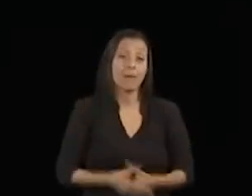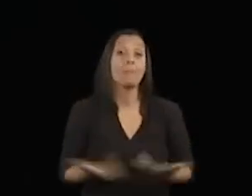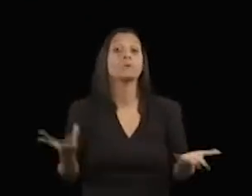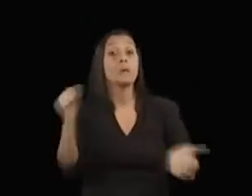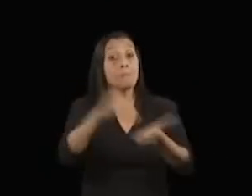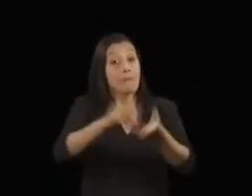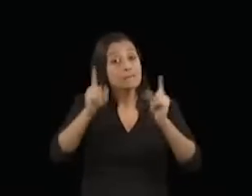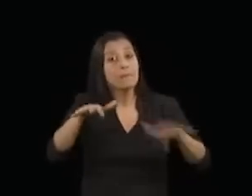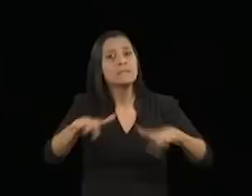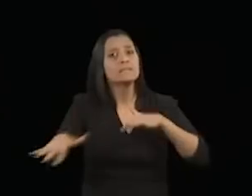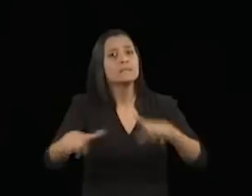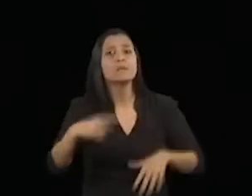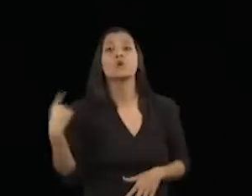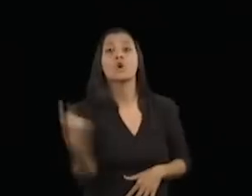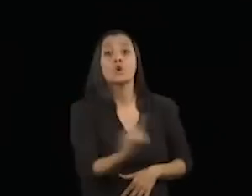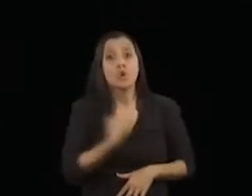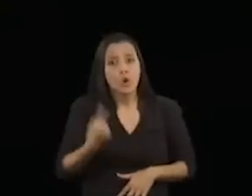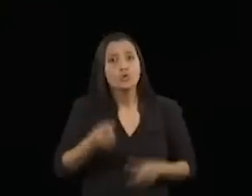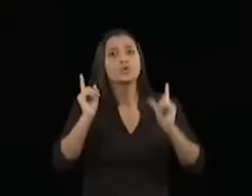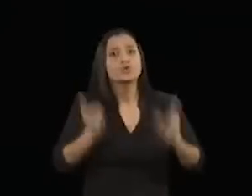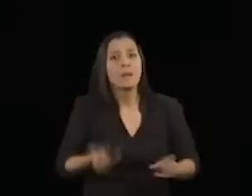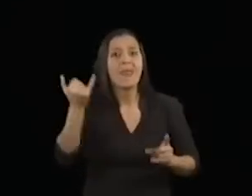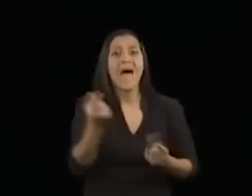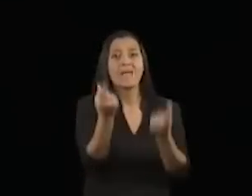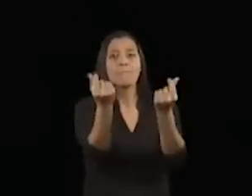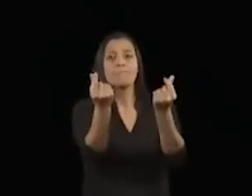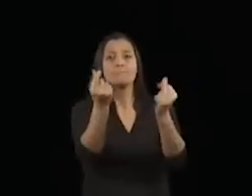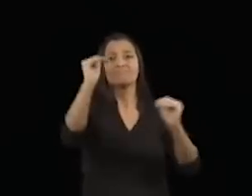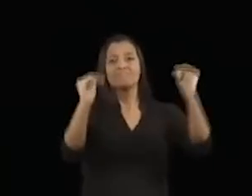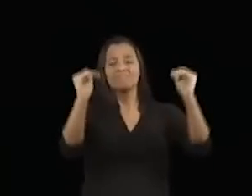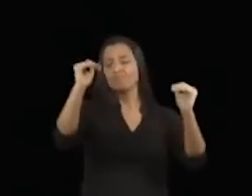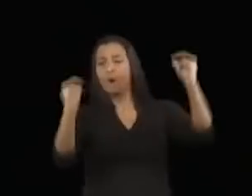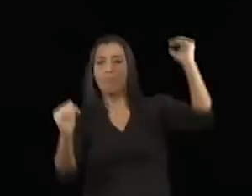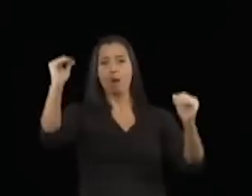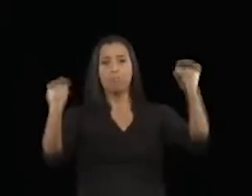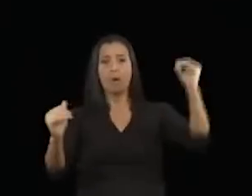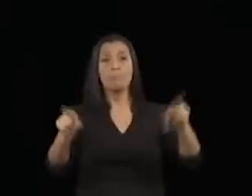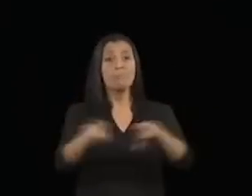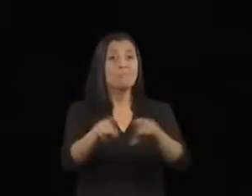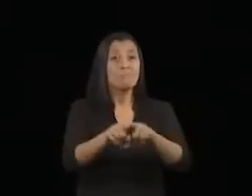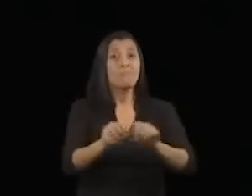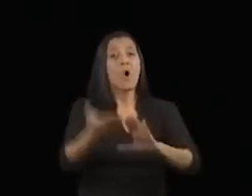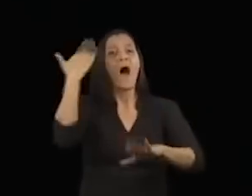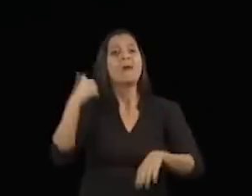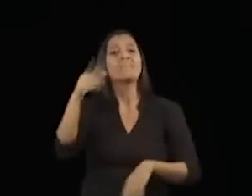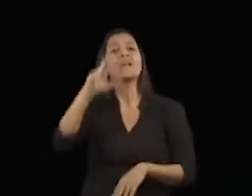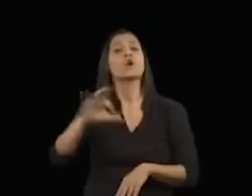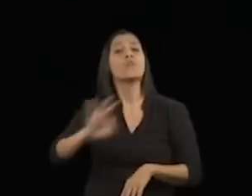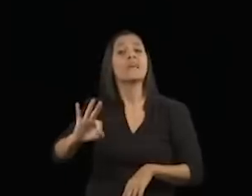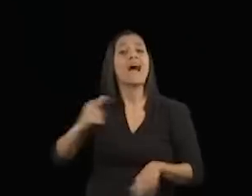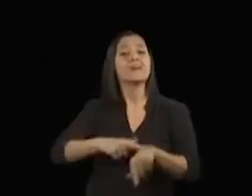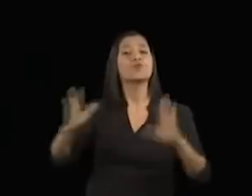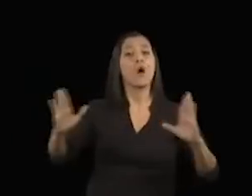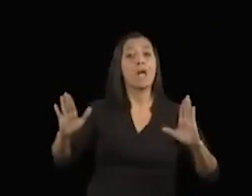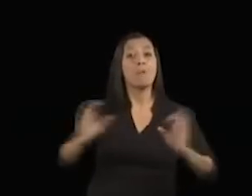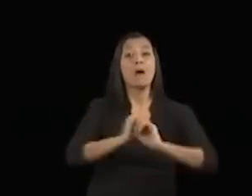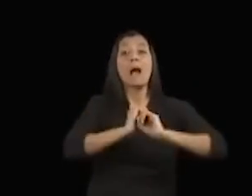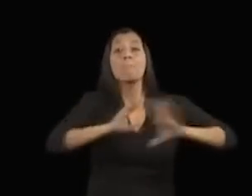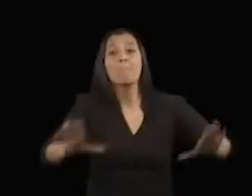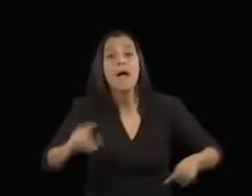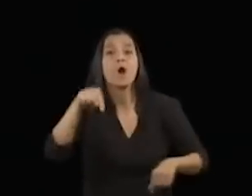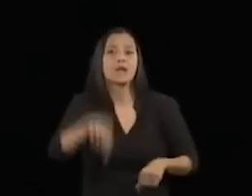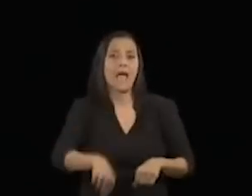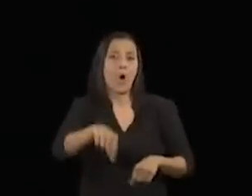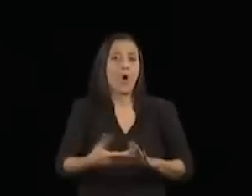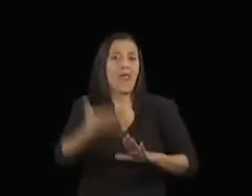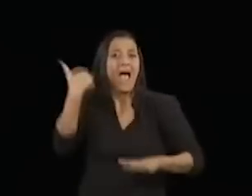además nosotros partíamos de un desequilibrio monetario peor que el que teníamos en la previa del Rodrigazo y con indicadores sociales peores que los que